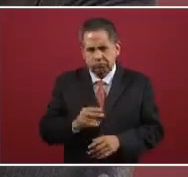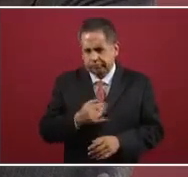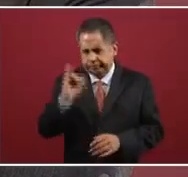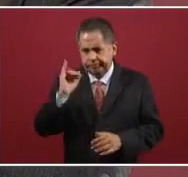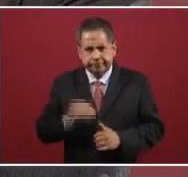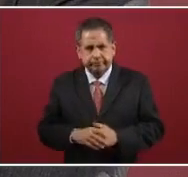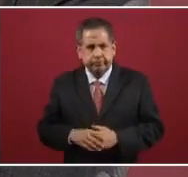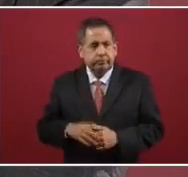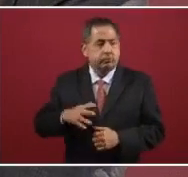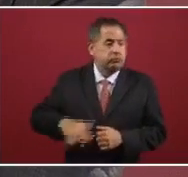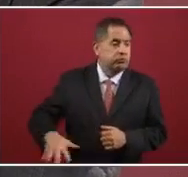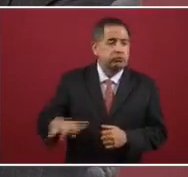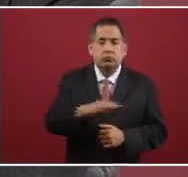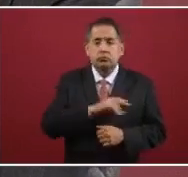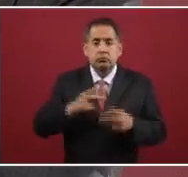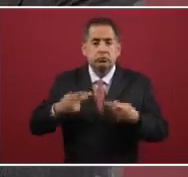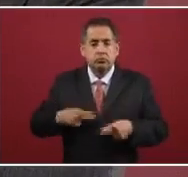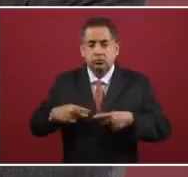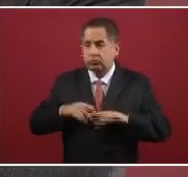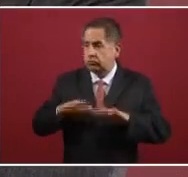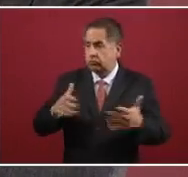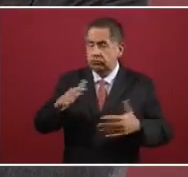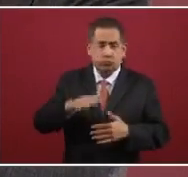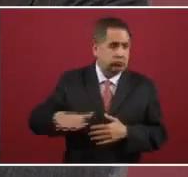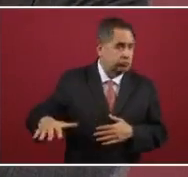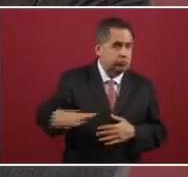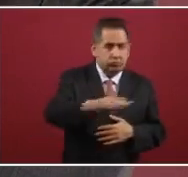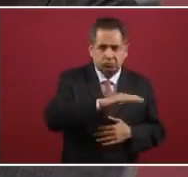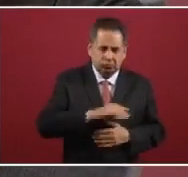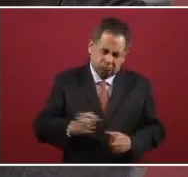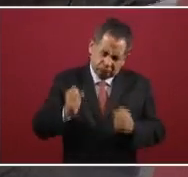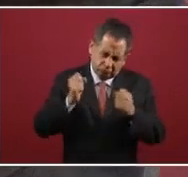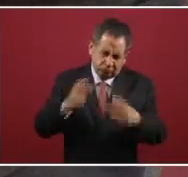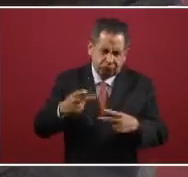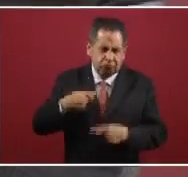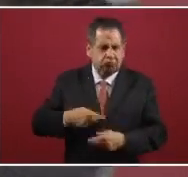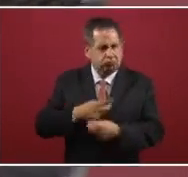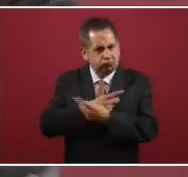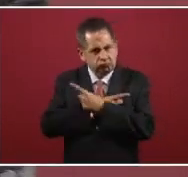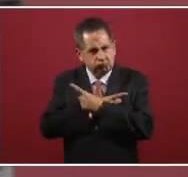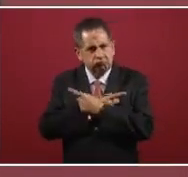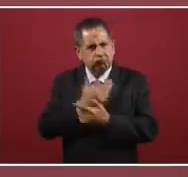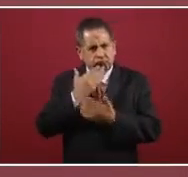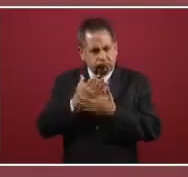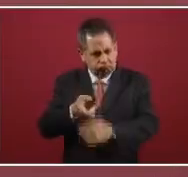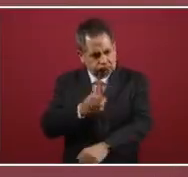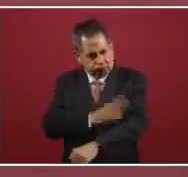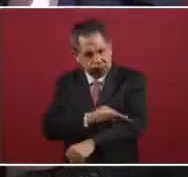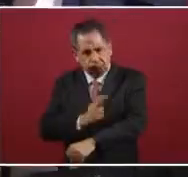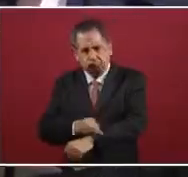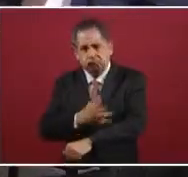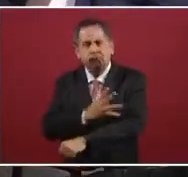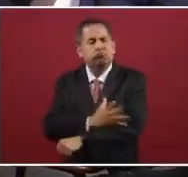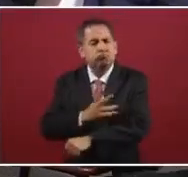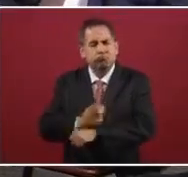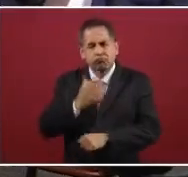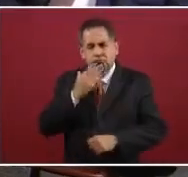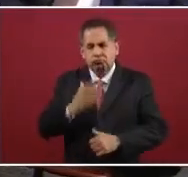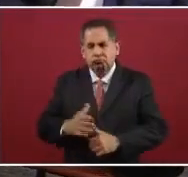En nuestro pueblo hay muchos valores. Es un pueblo honesto, el pueblo de México.